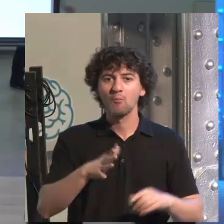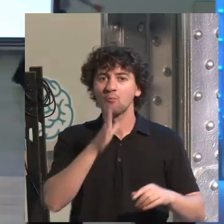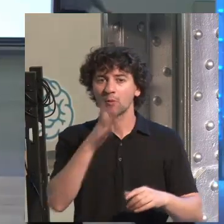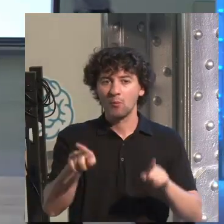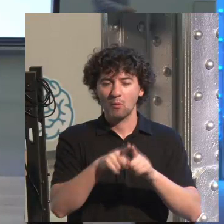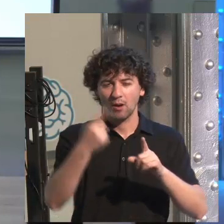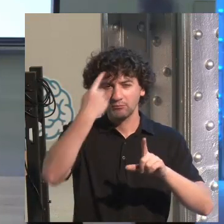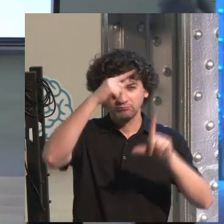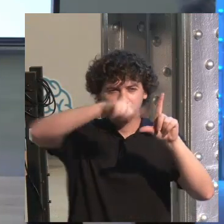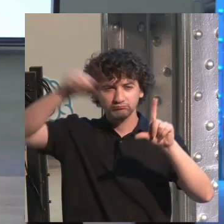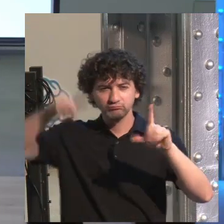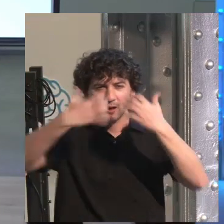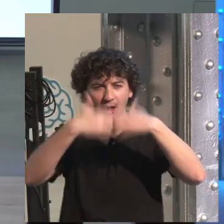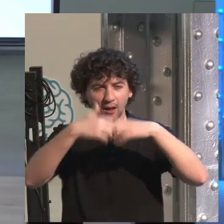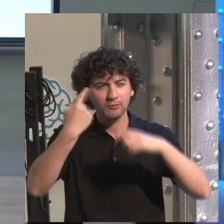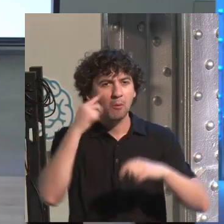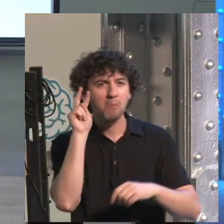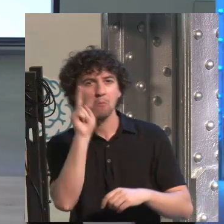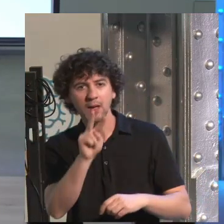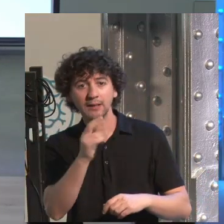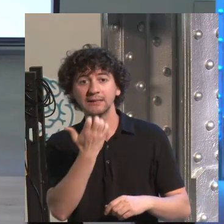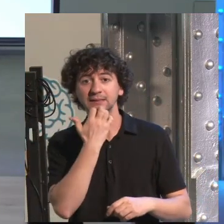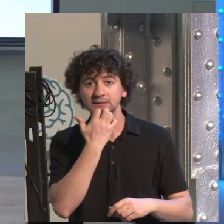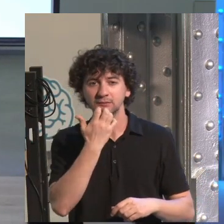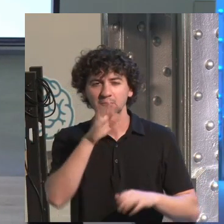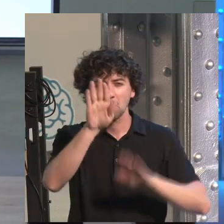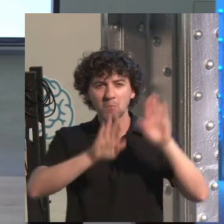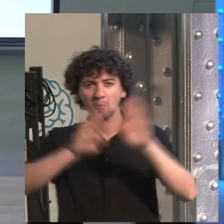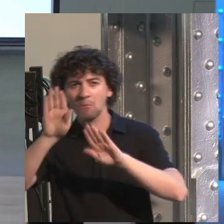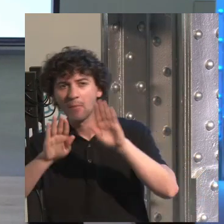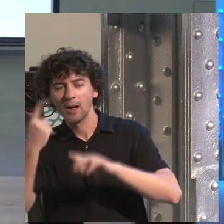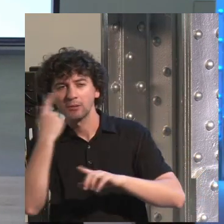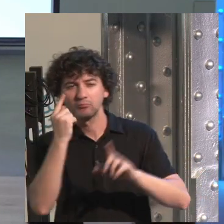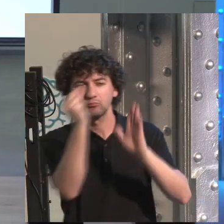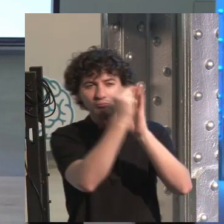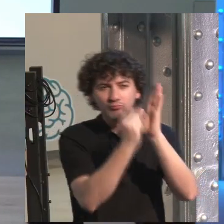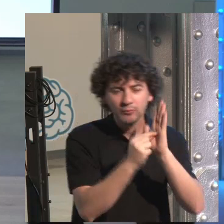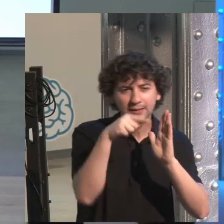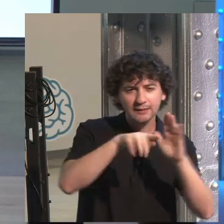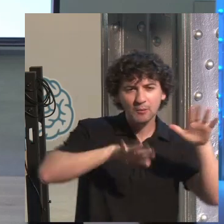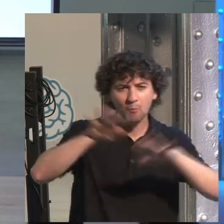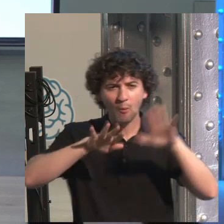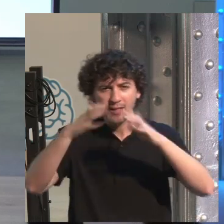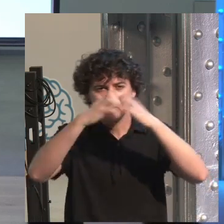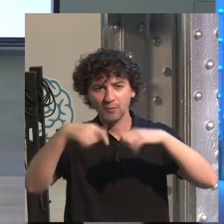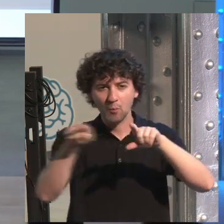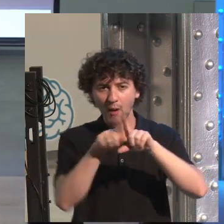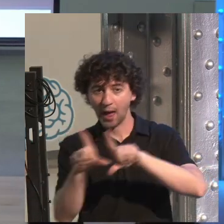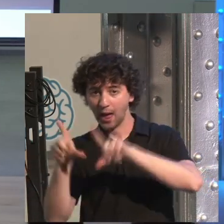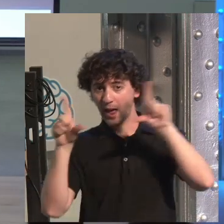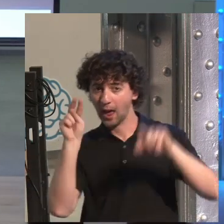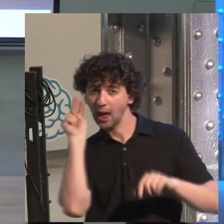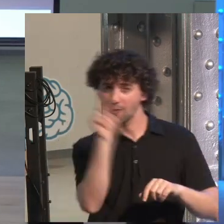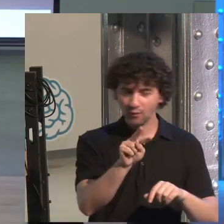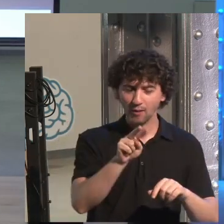actividad cerebral, de manera que solamente cuando el patrón de actividad cerebral significa que está enfocado, juega el